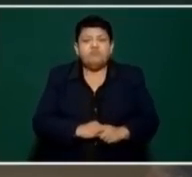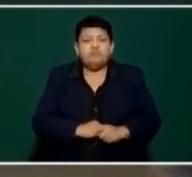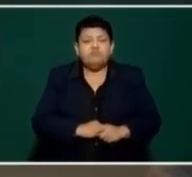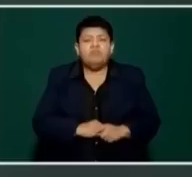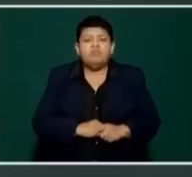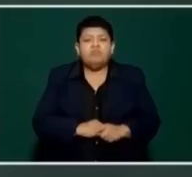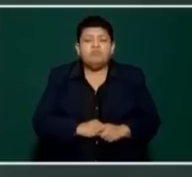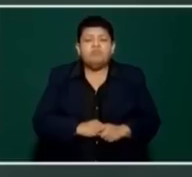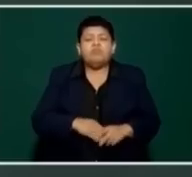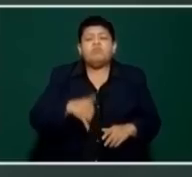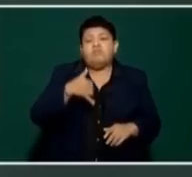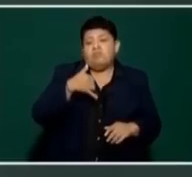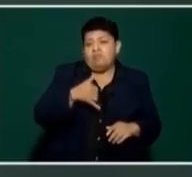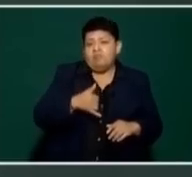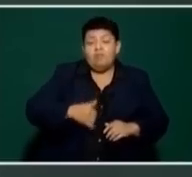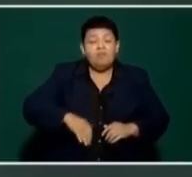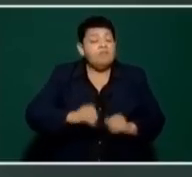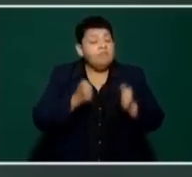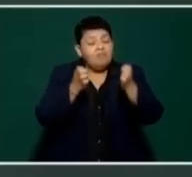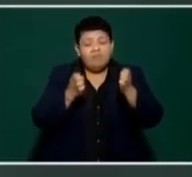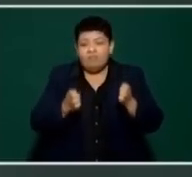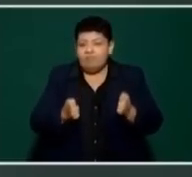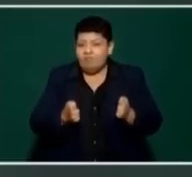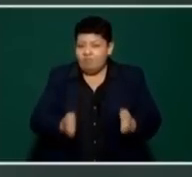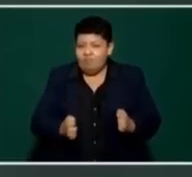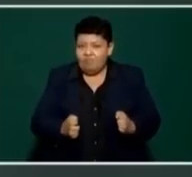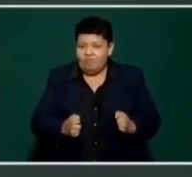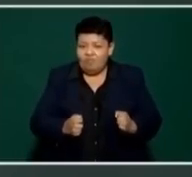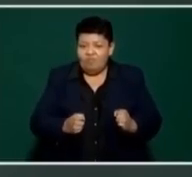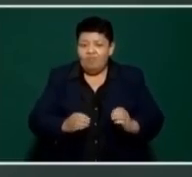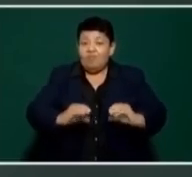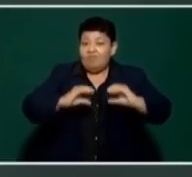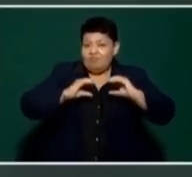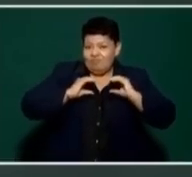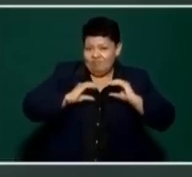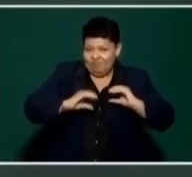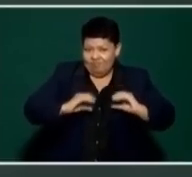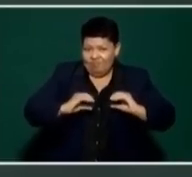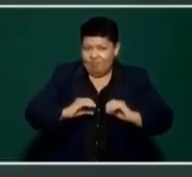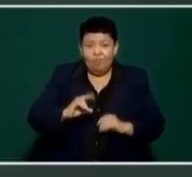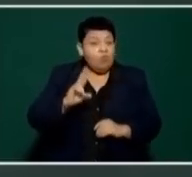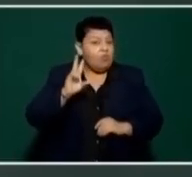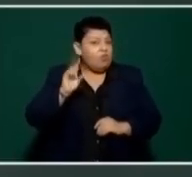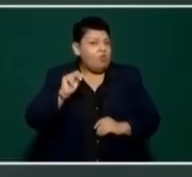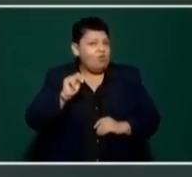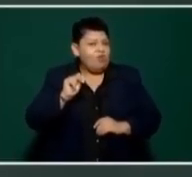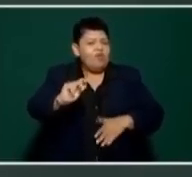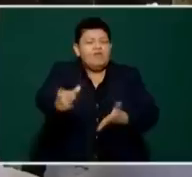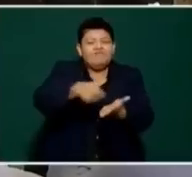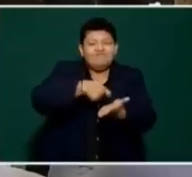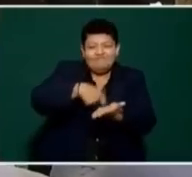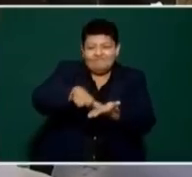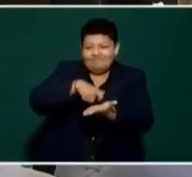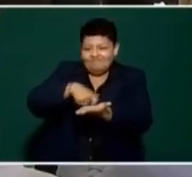y que no están regulados o no pagan